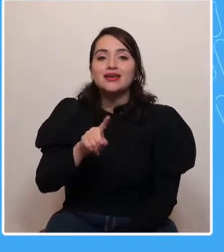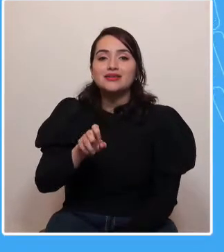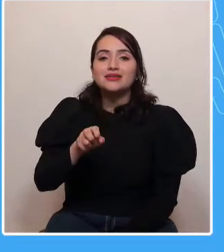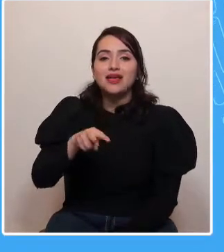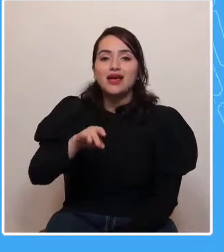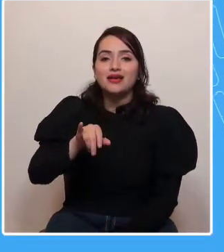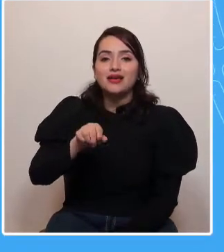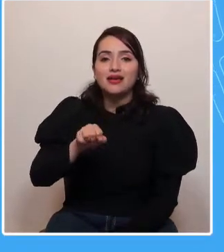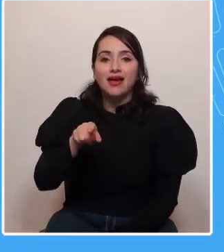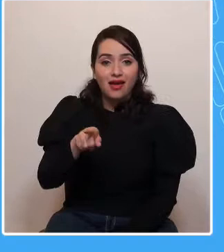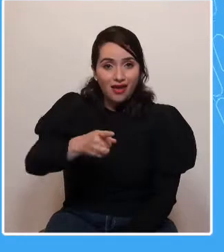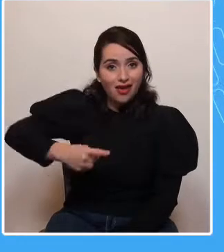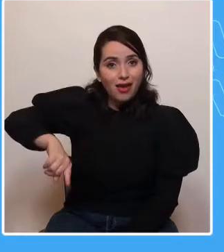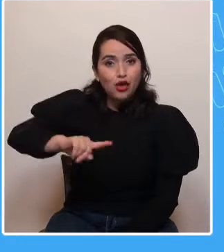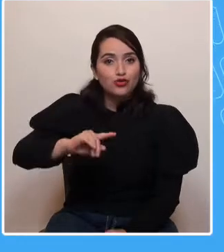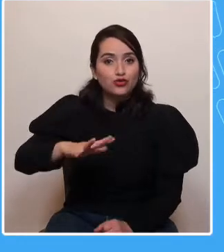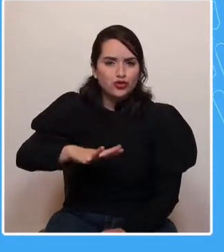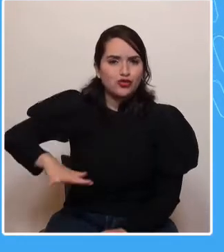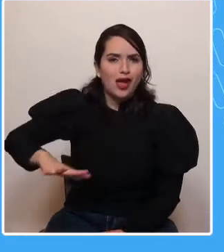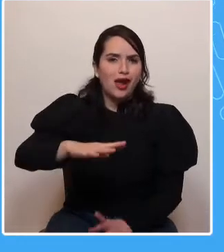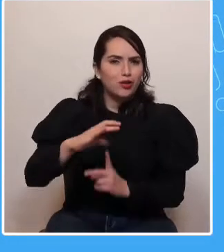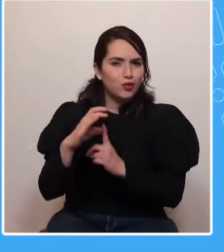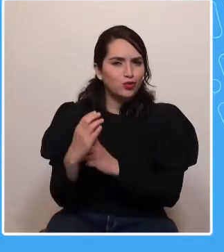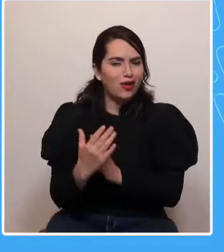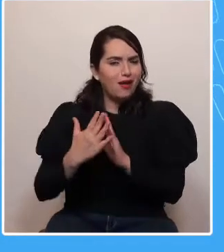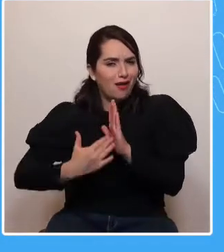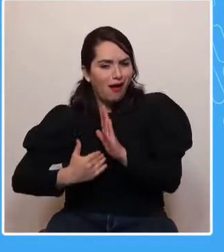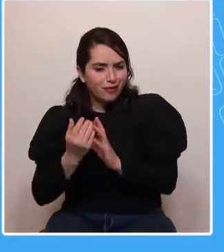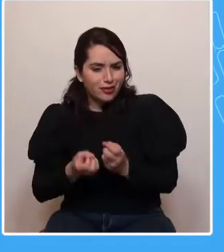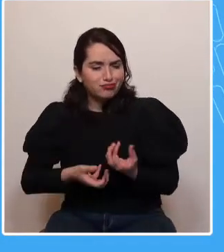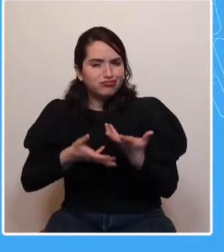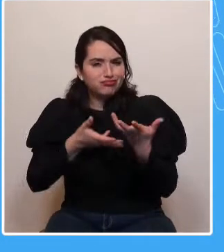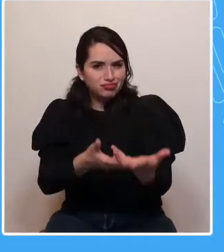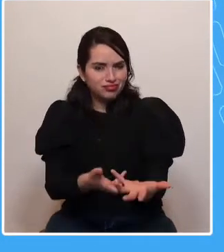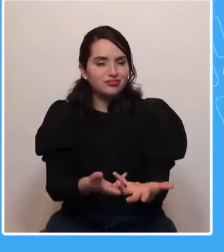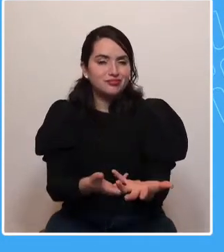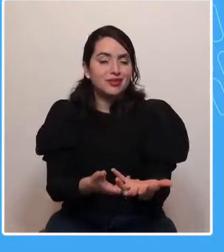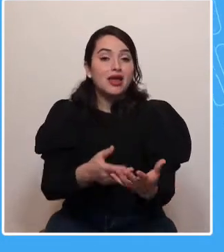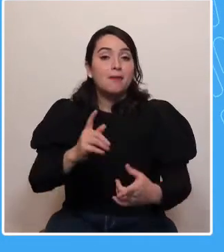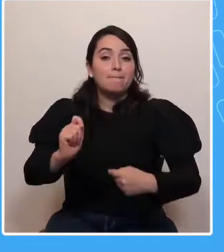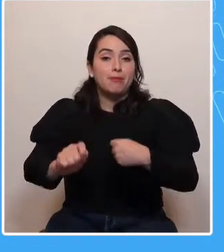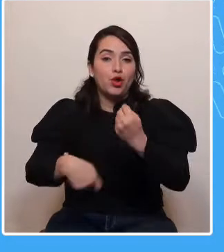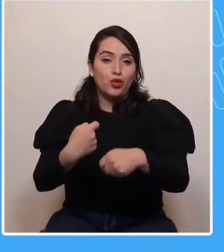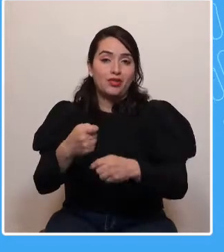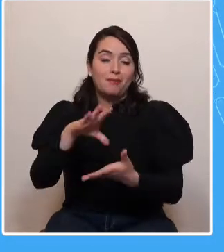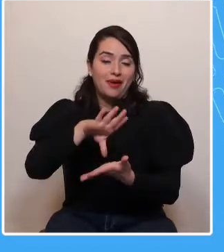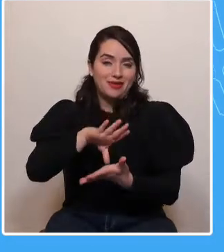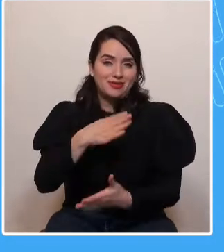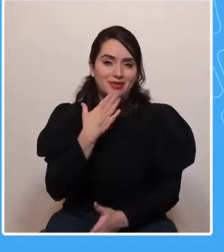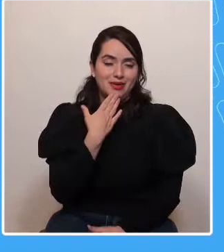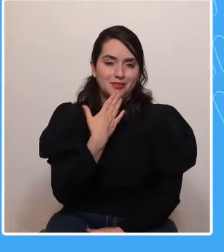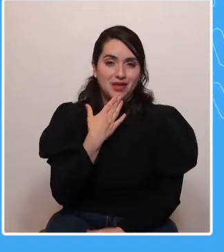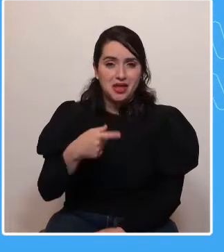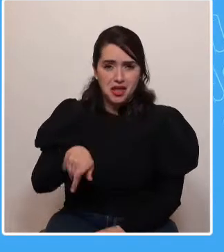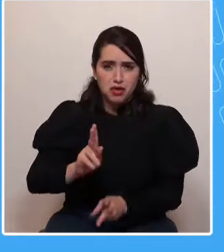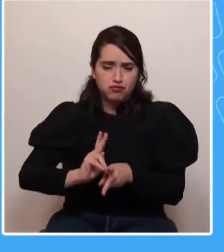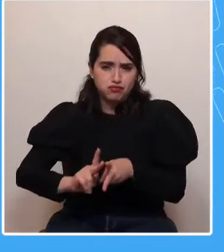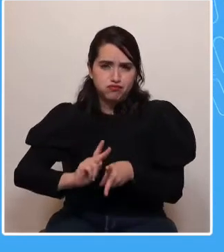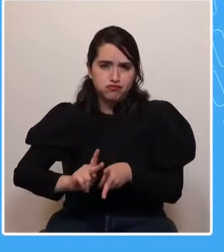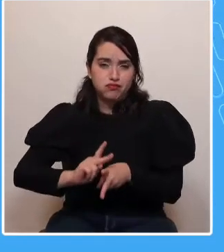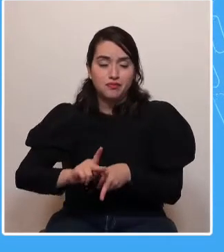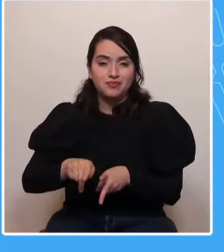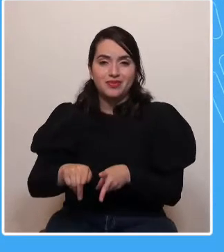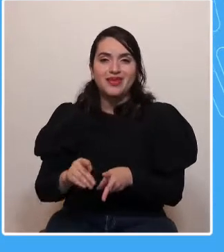una función social, cultural, artística y productiva en el país. Producen con materia prima desde la